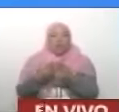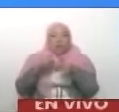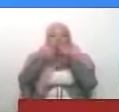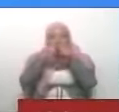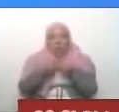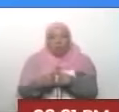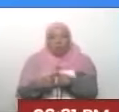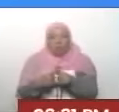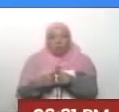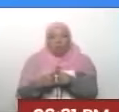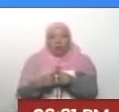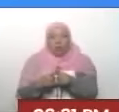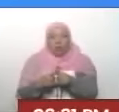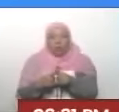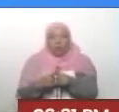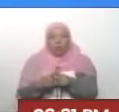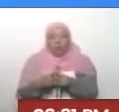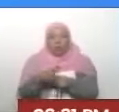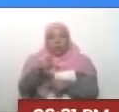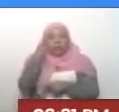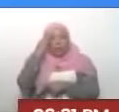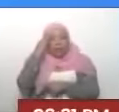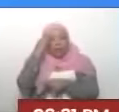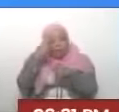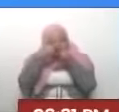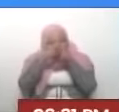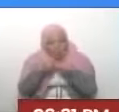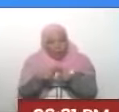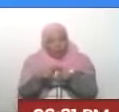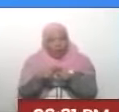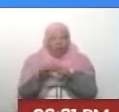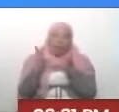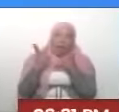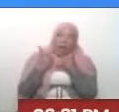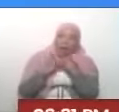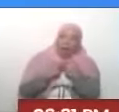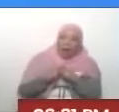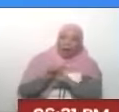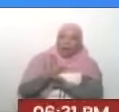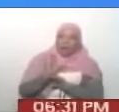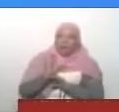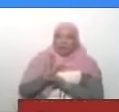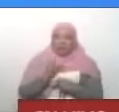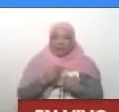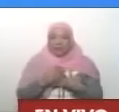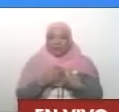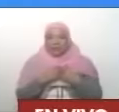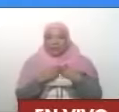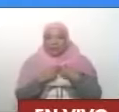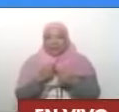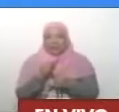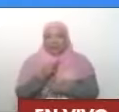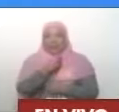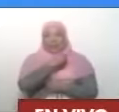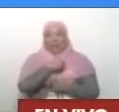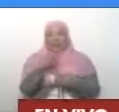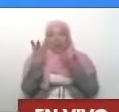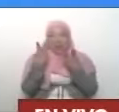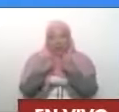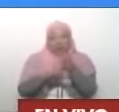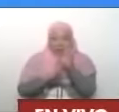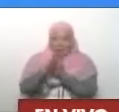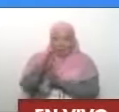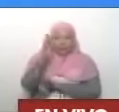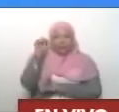pública, presidente. Eres contador. Correcto. ¿Sabes contar, pues? Algo. Bueno, cuenta que vamos a seguir avanzando, ¿viste?